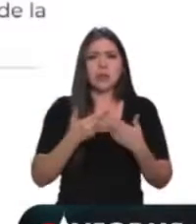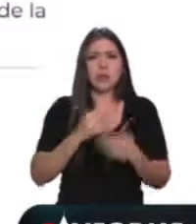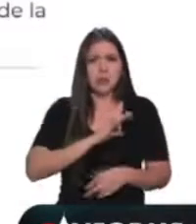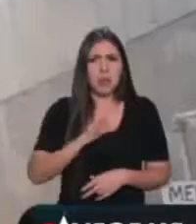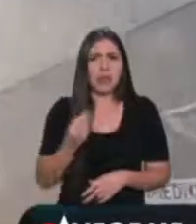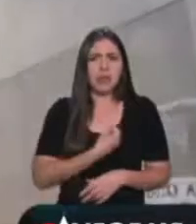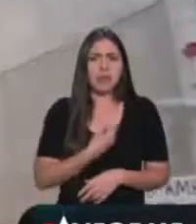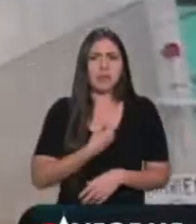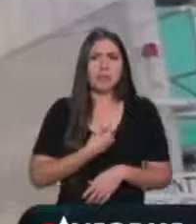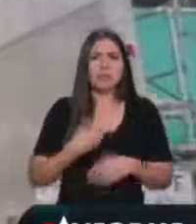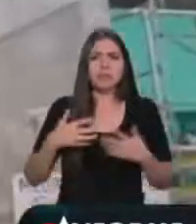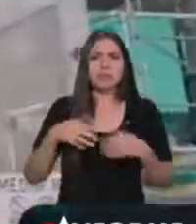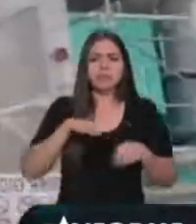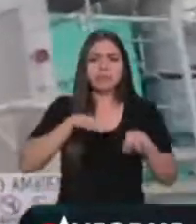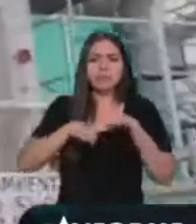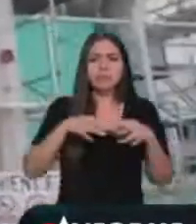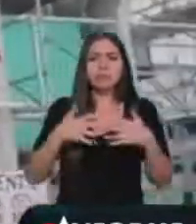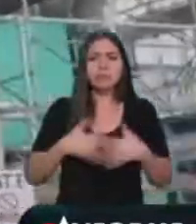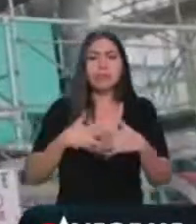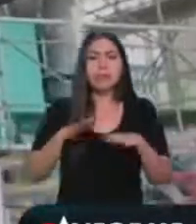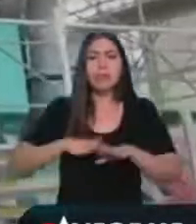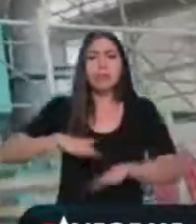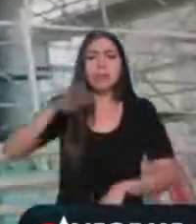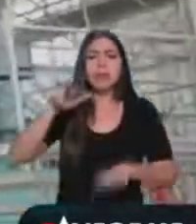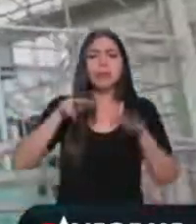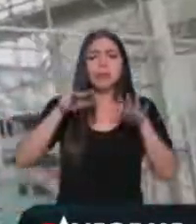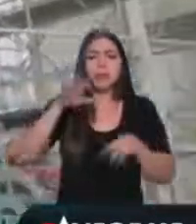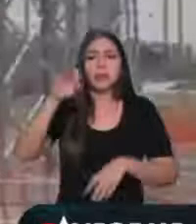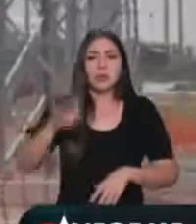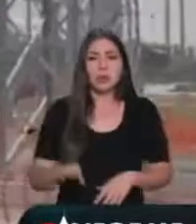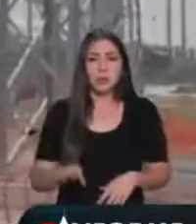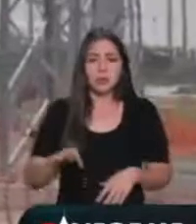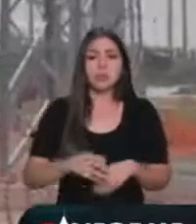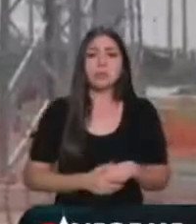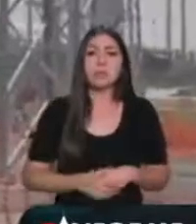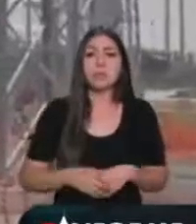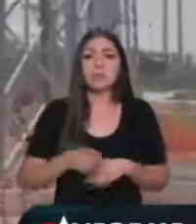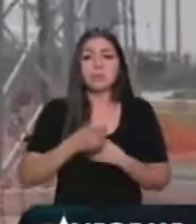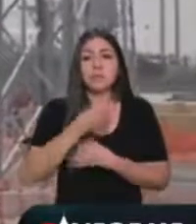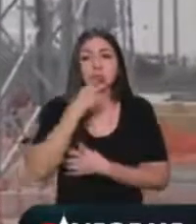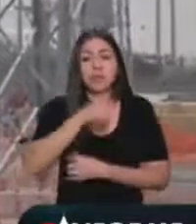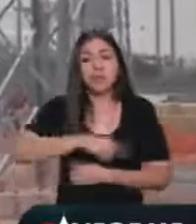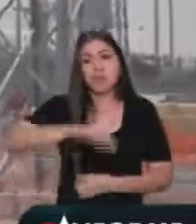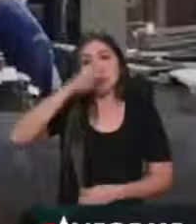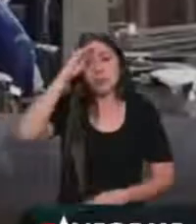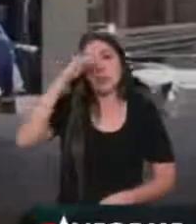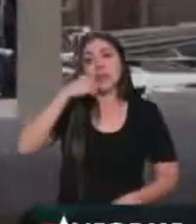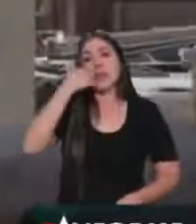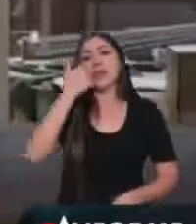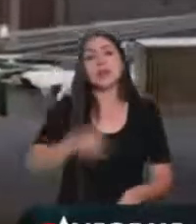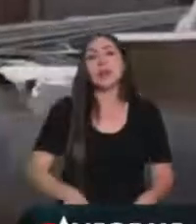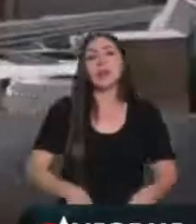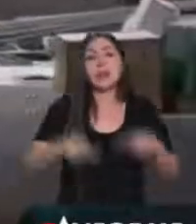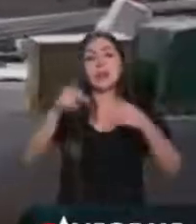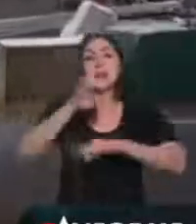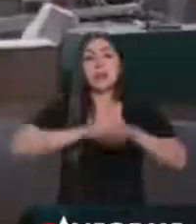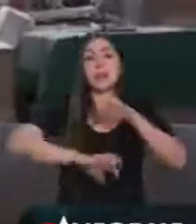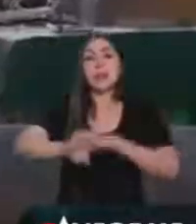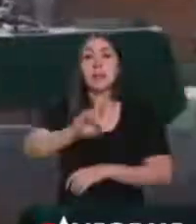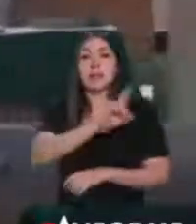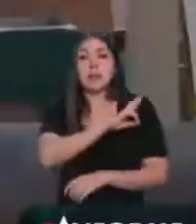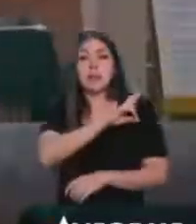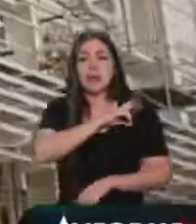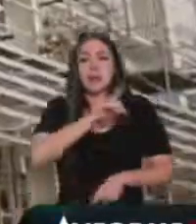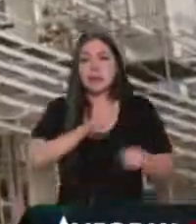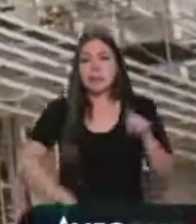18%. Fue rechazado el señalamiento de la presunta expropiación al sector privado. Lo que sí se hará será limitar su participación